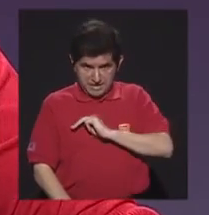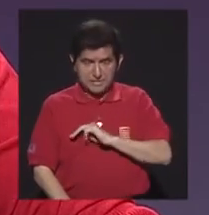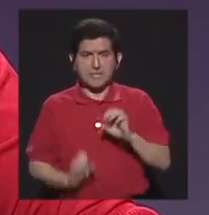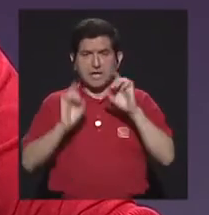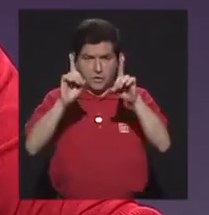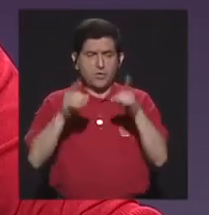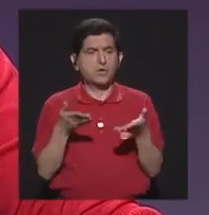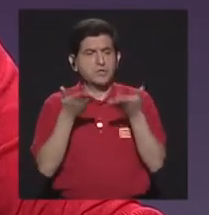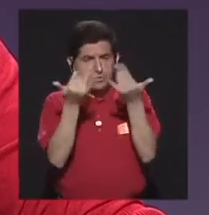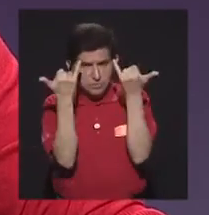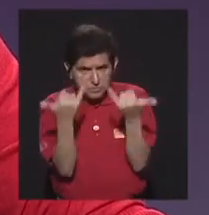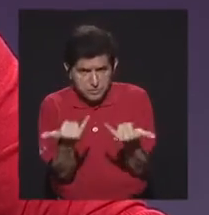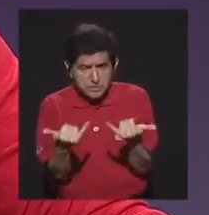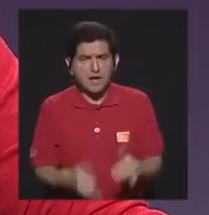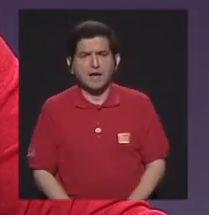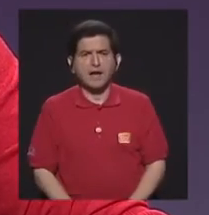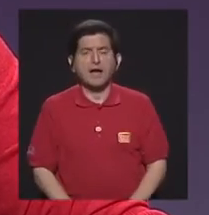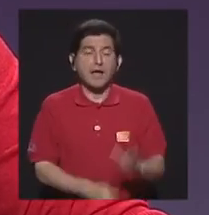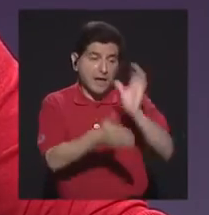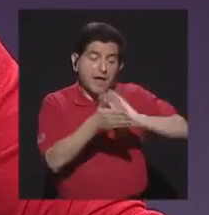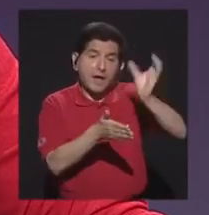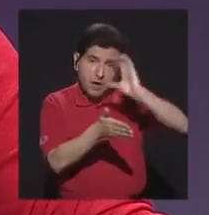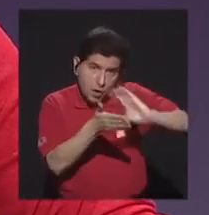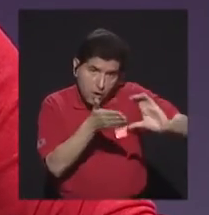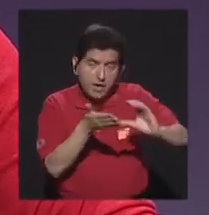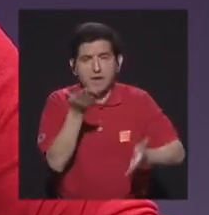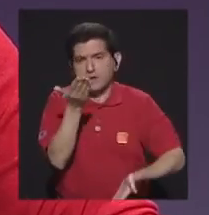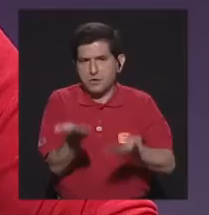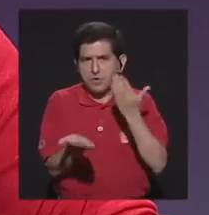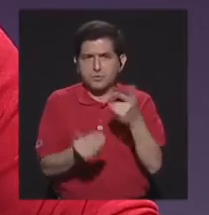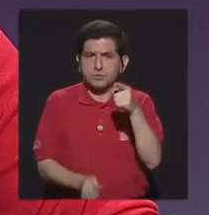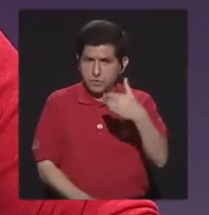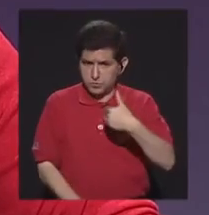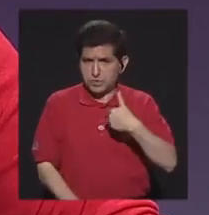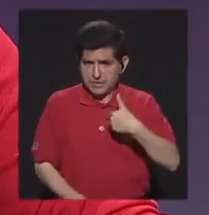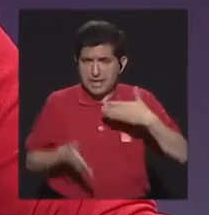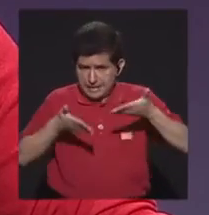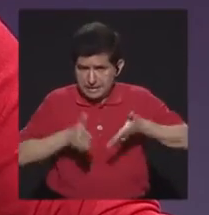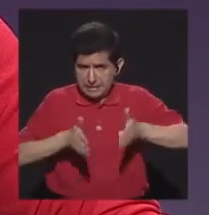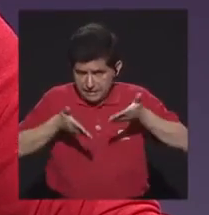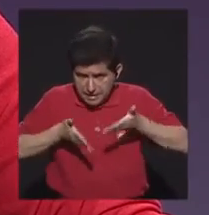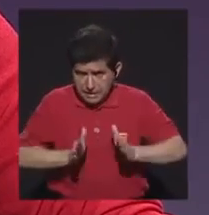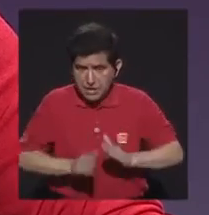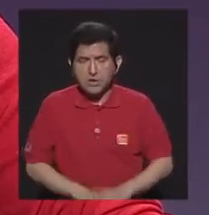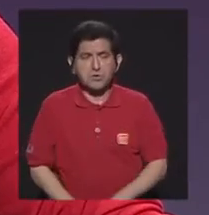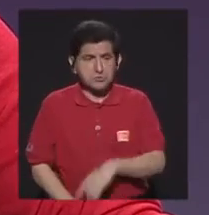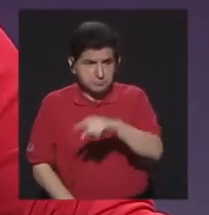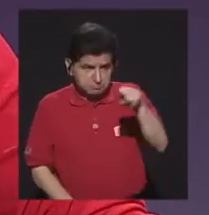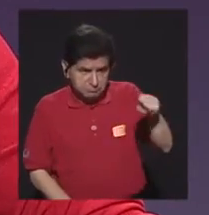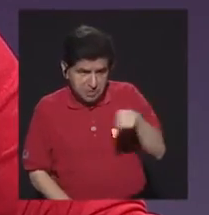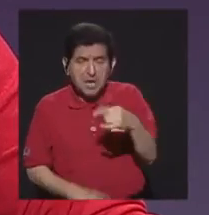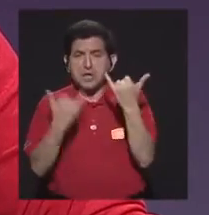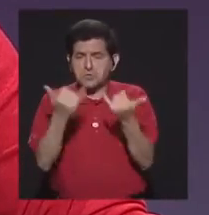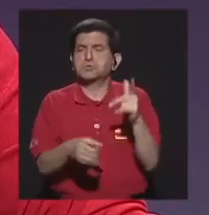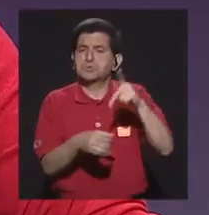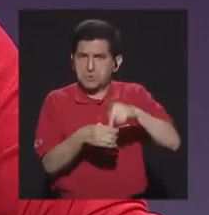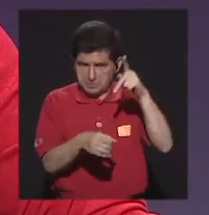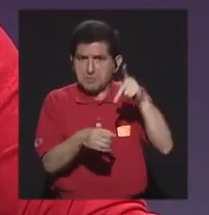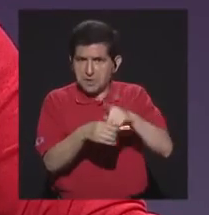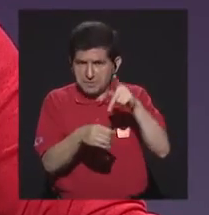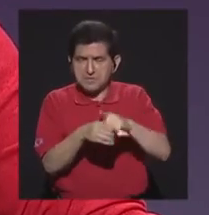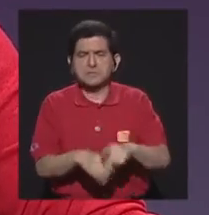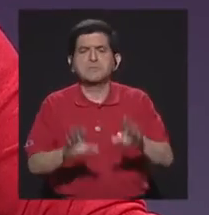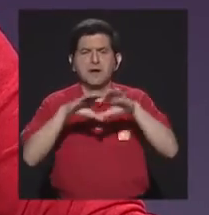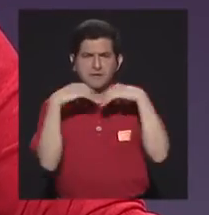estado impartiendo en la secundaria. Posiblemente, si usted tiene hijos e hijas, ellos y ellas han participado de